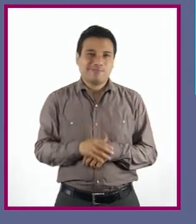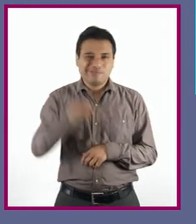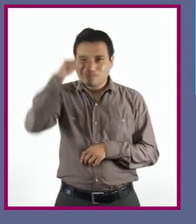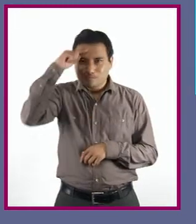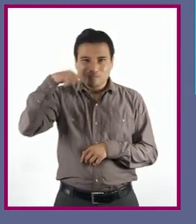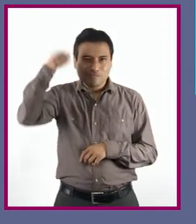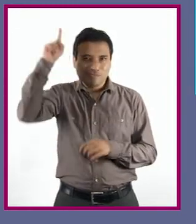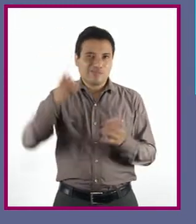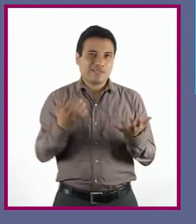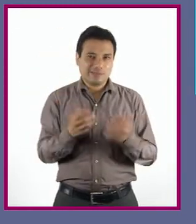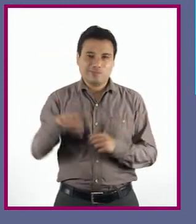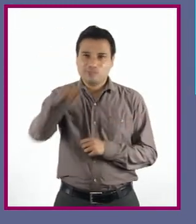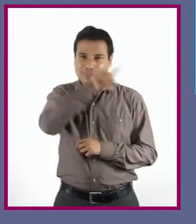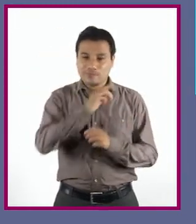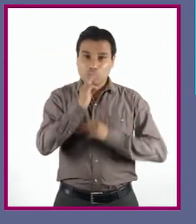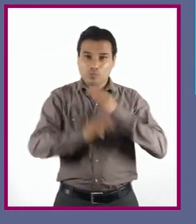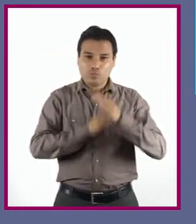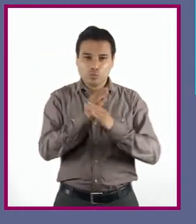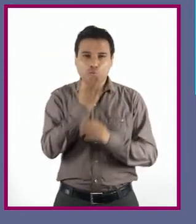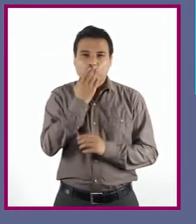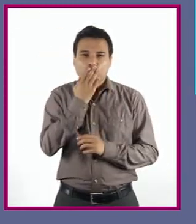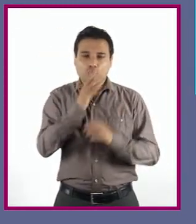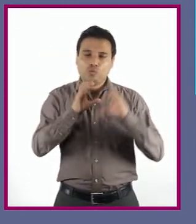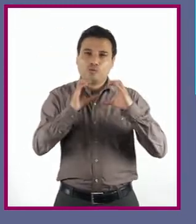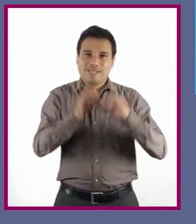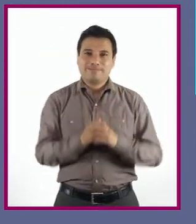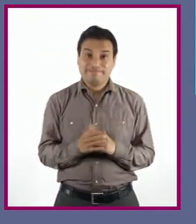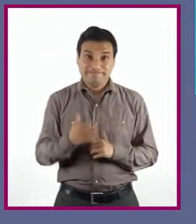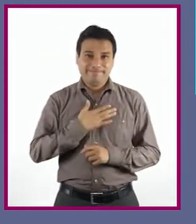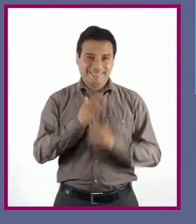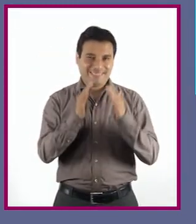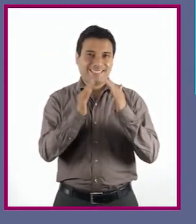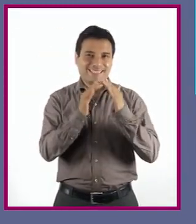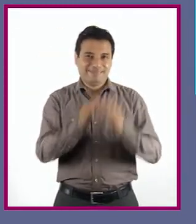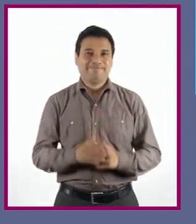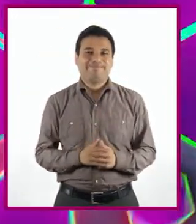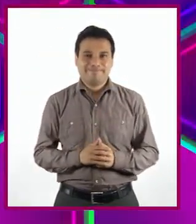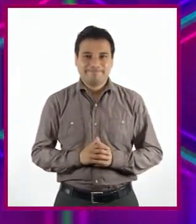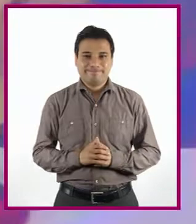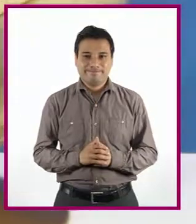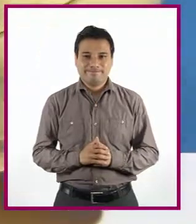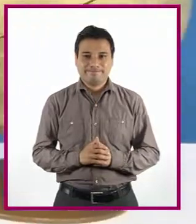sencillo. Cuidemos nuestro planeta, que también es nuestra casa.